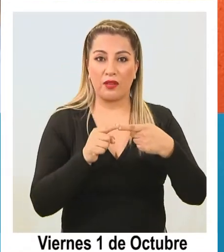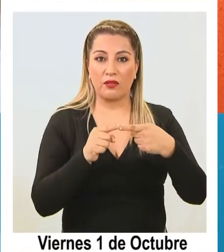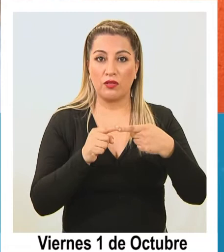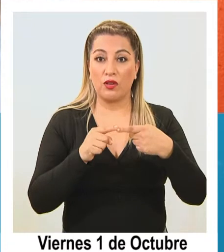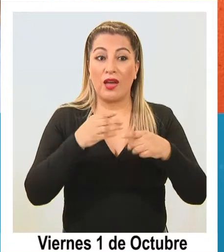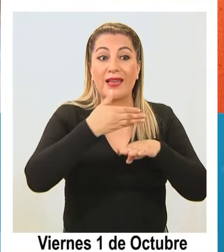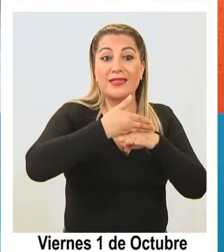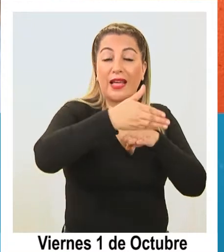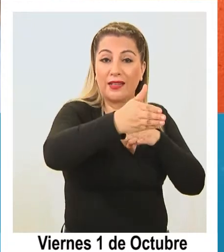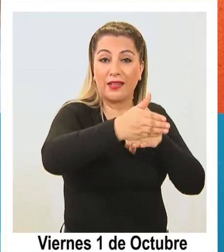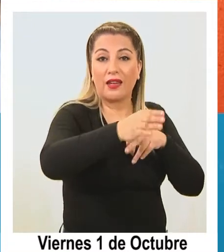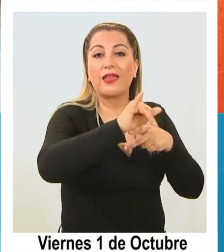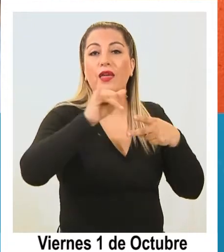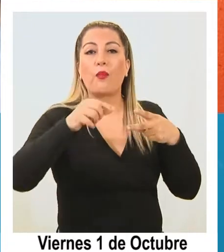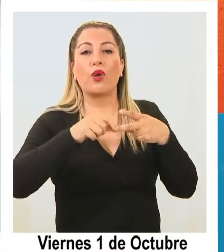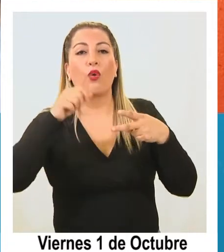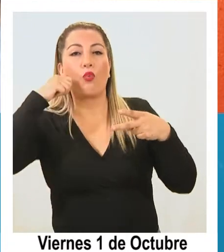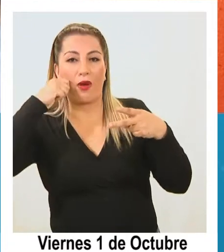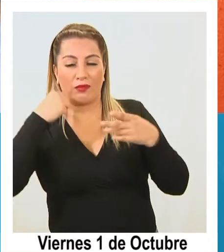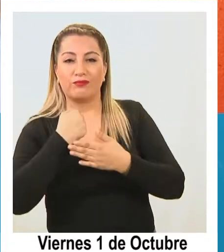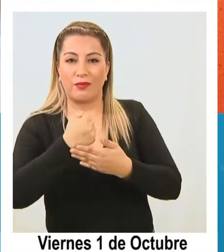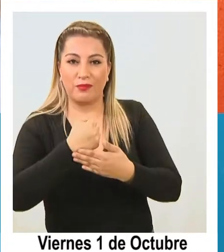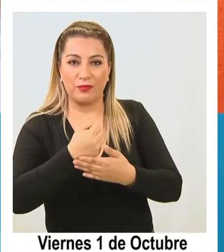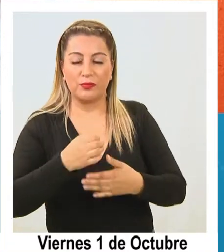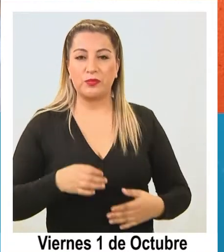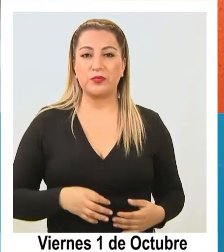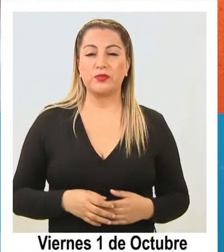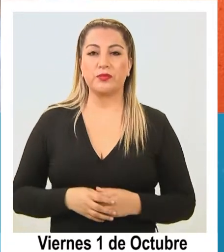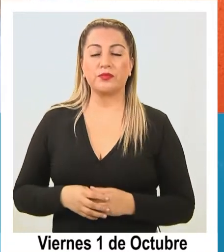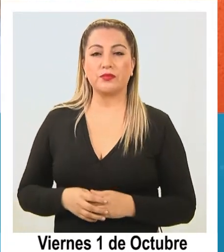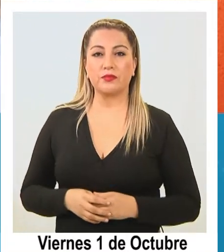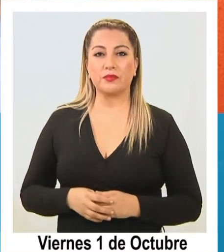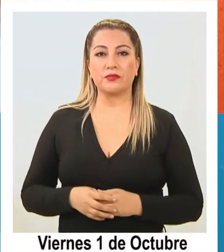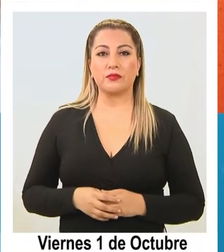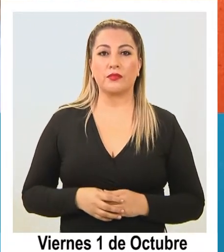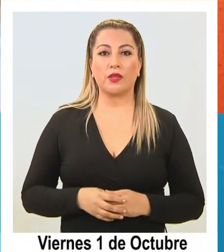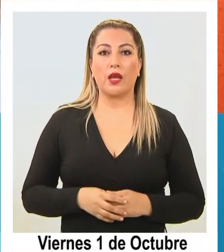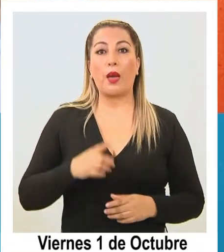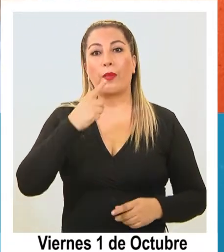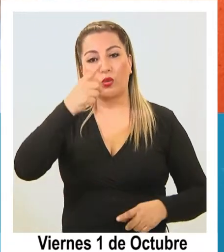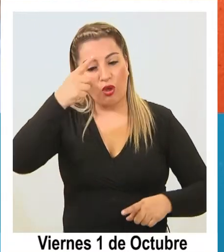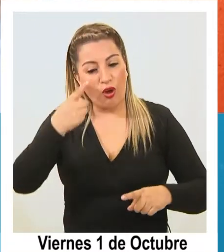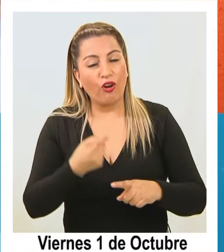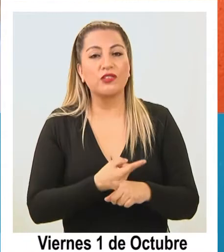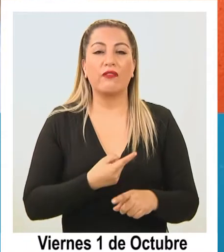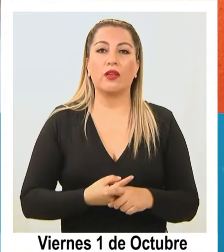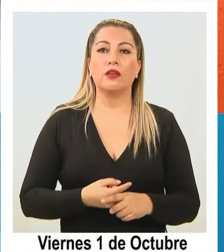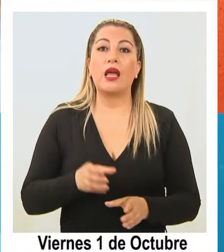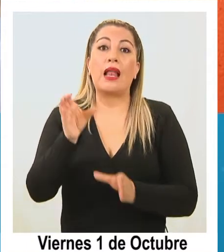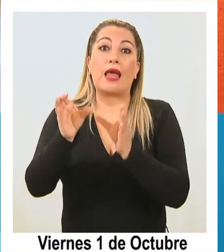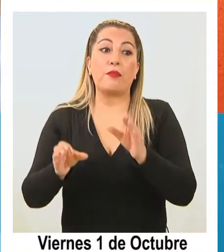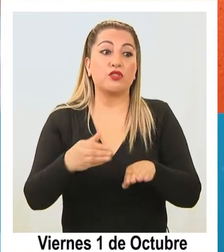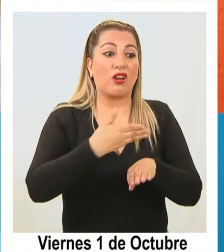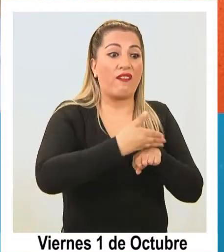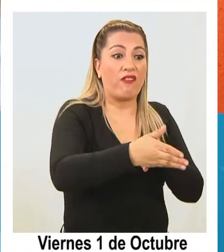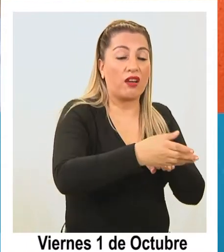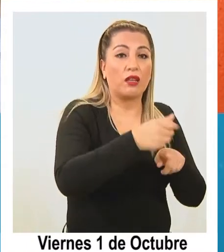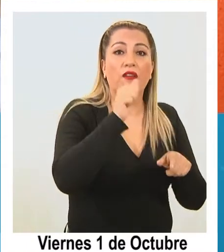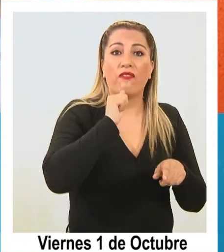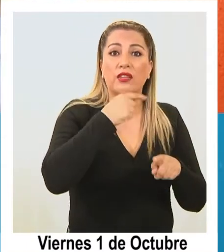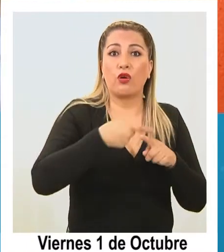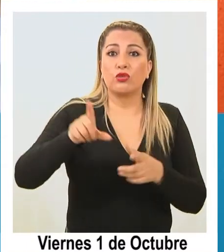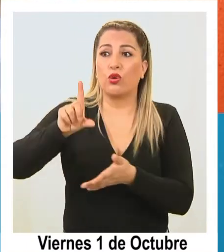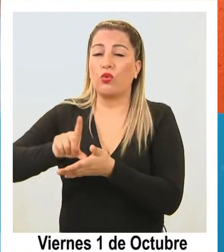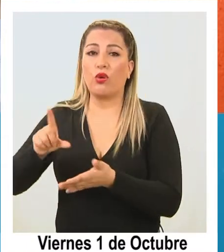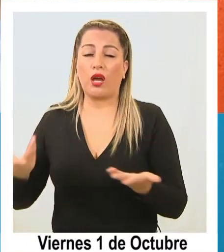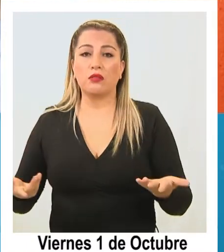desalojo y luego humanitario. Ya, y se lo pregunto nuevamente porque como estas personas fueron desalojadas y no tenían un lugar donde ir, y siempre se